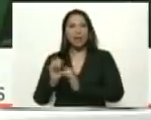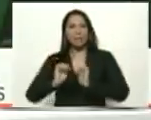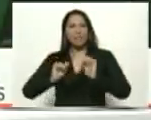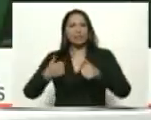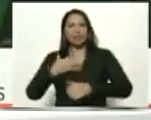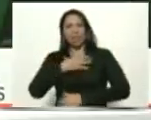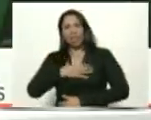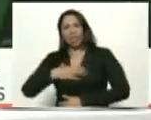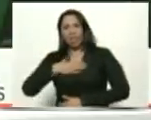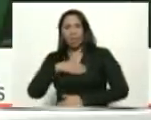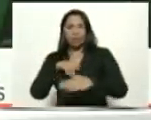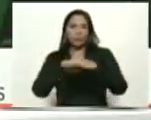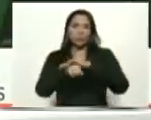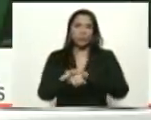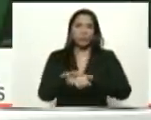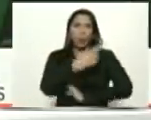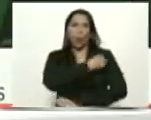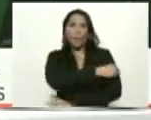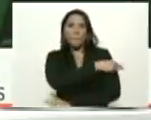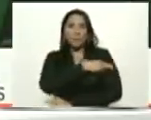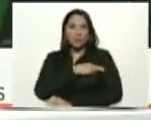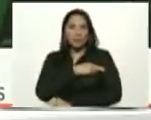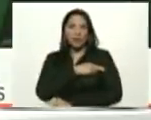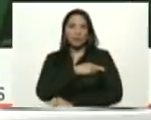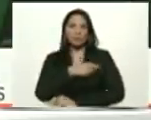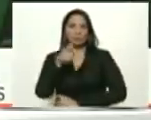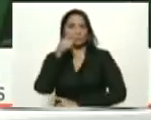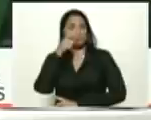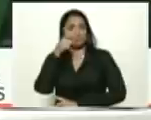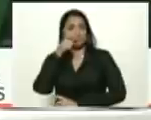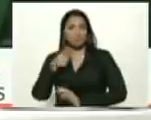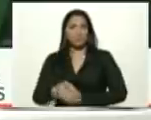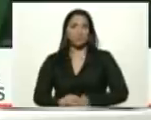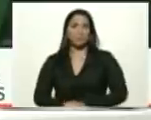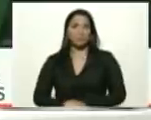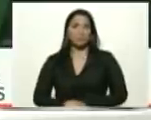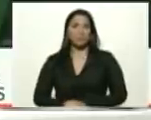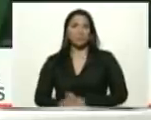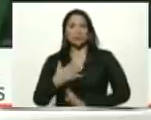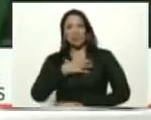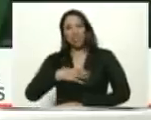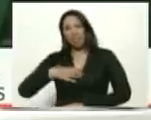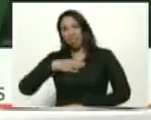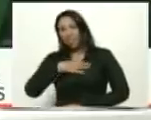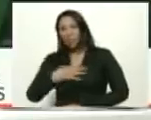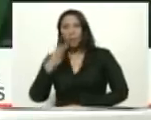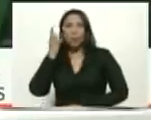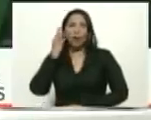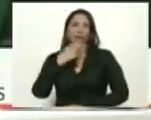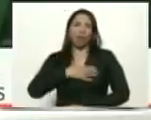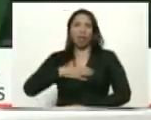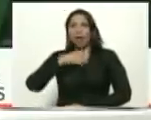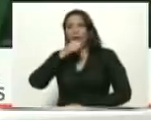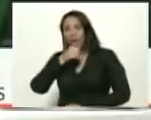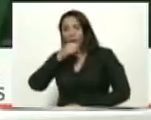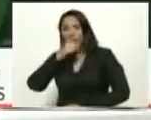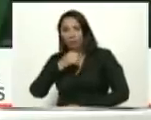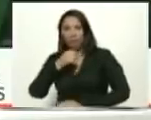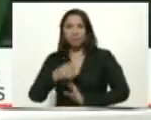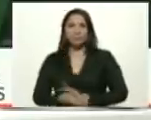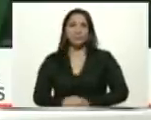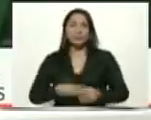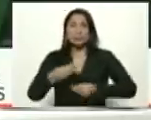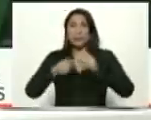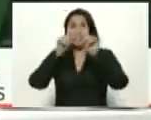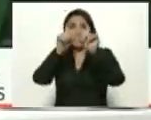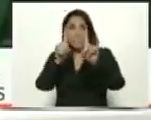acudiendo a la consulta del Hospital Centinela, presentó malestar general y tos, se realizó la